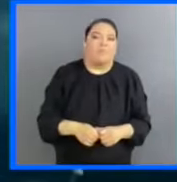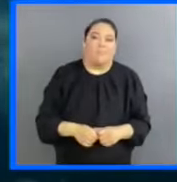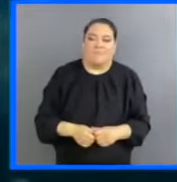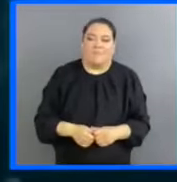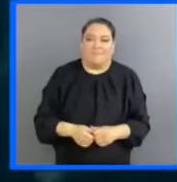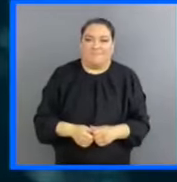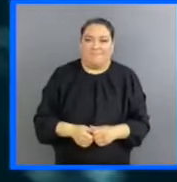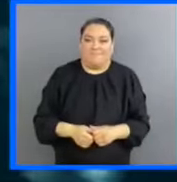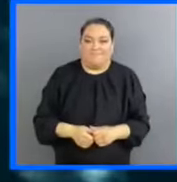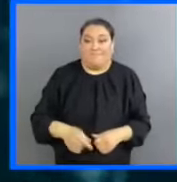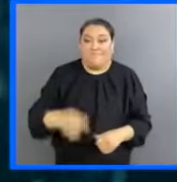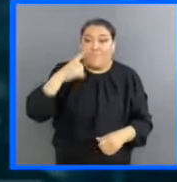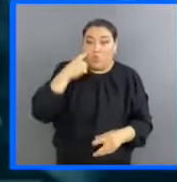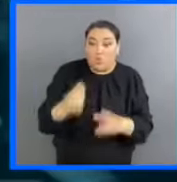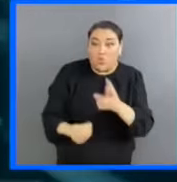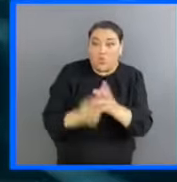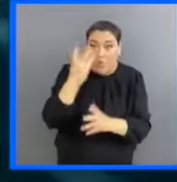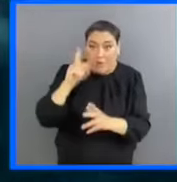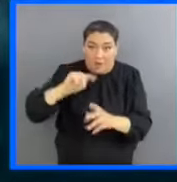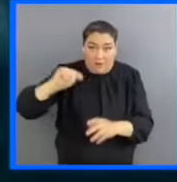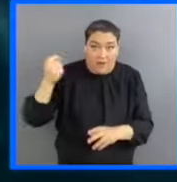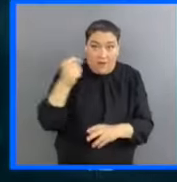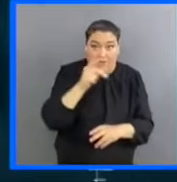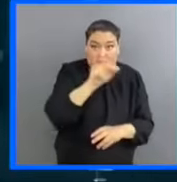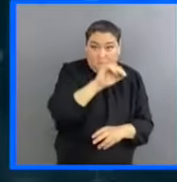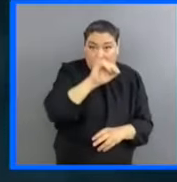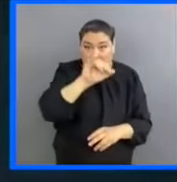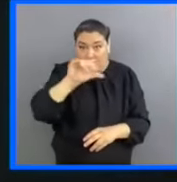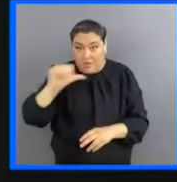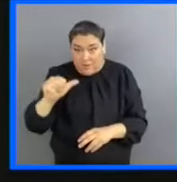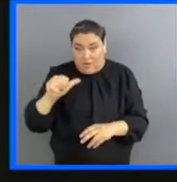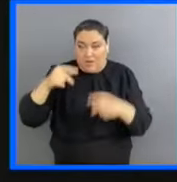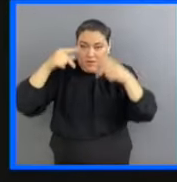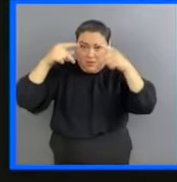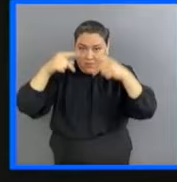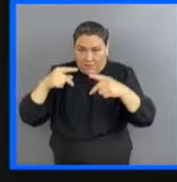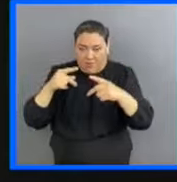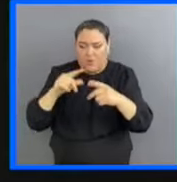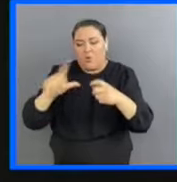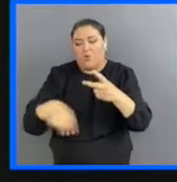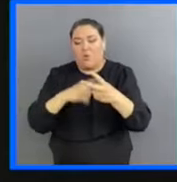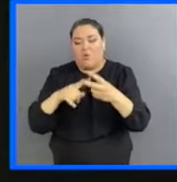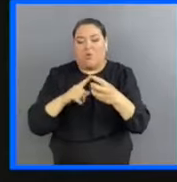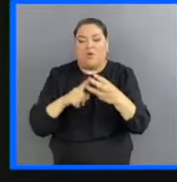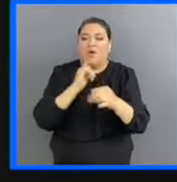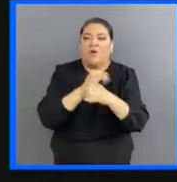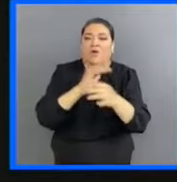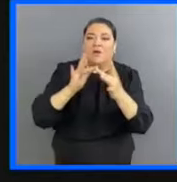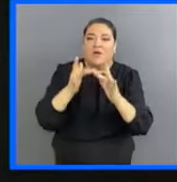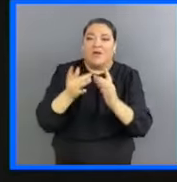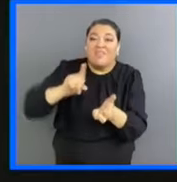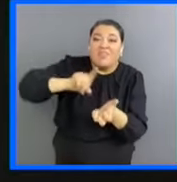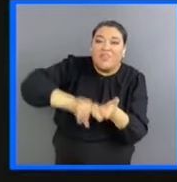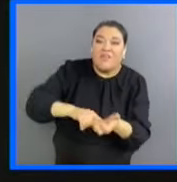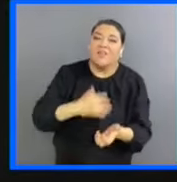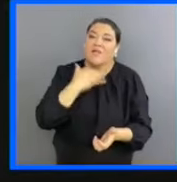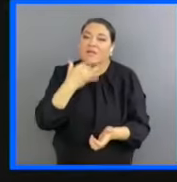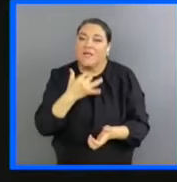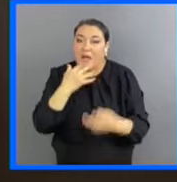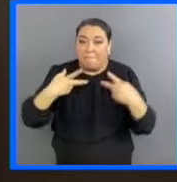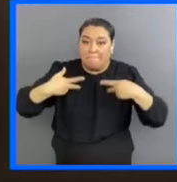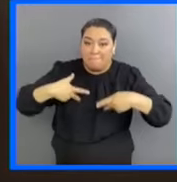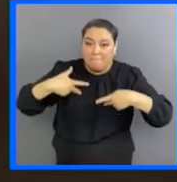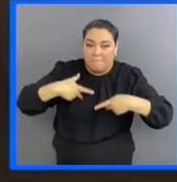Las nuevas tecnologías como la inteligencia artificial o las redes sociales tienen desórdenes informativos que impactan la calidad de la